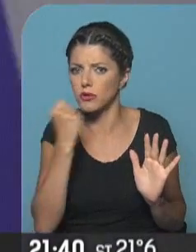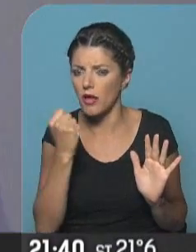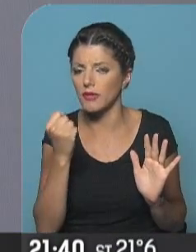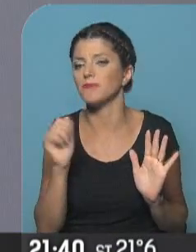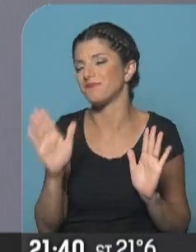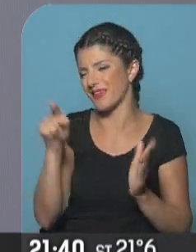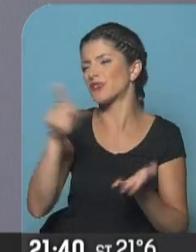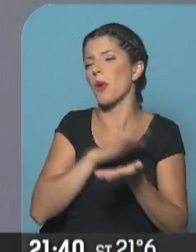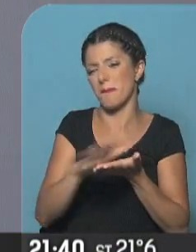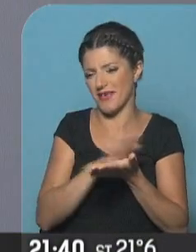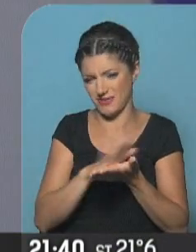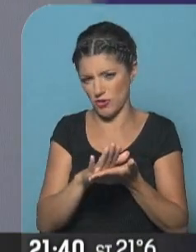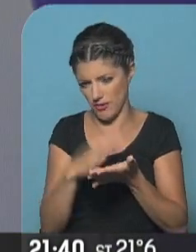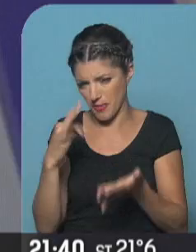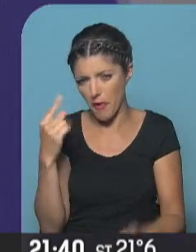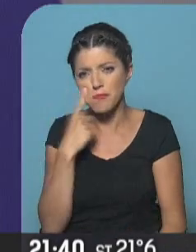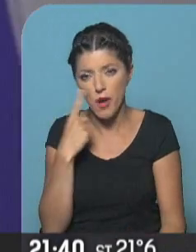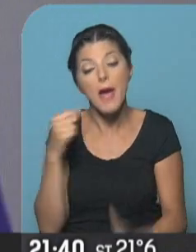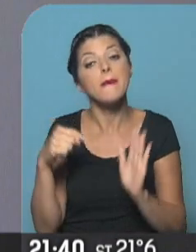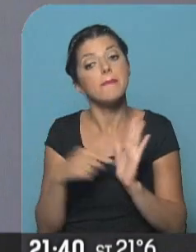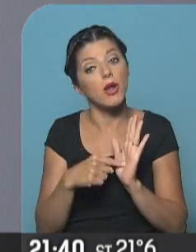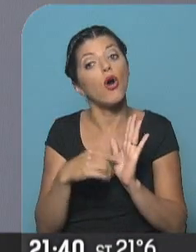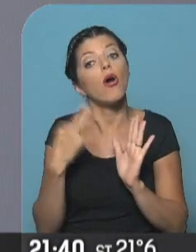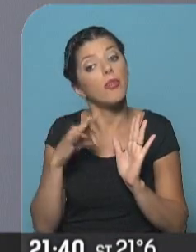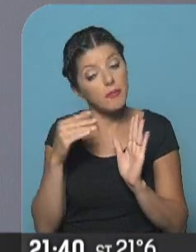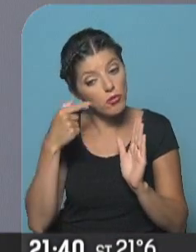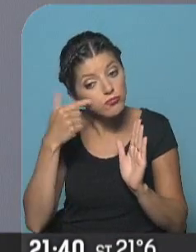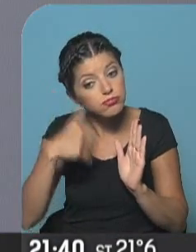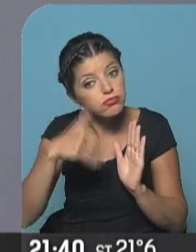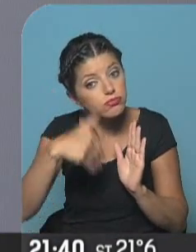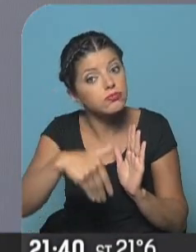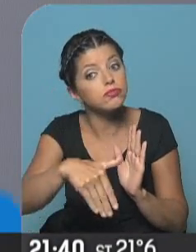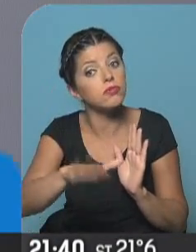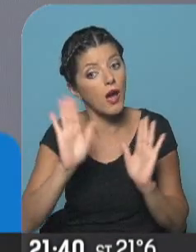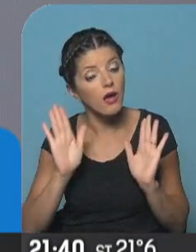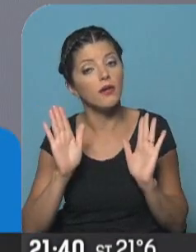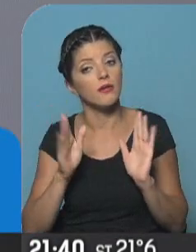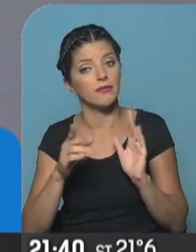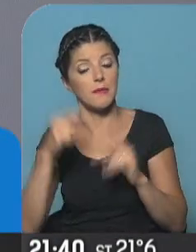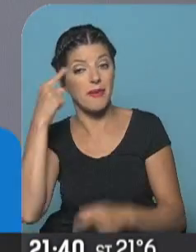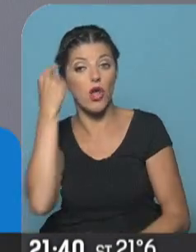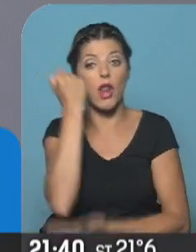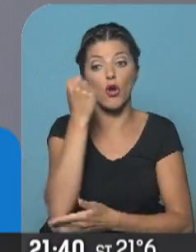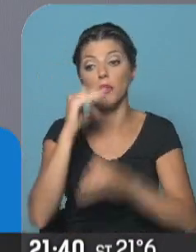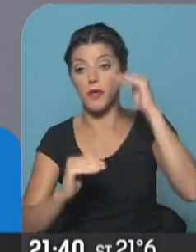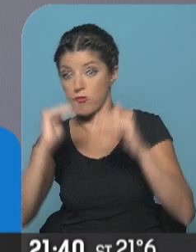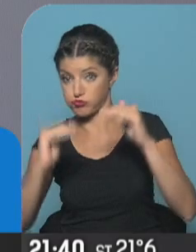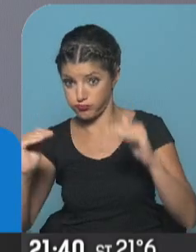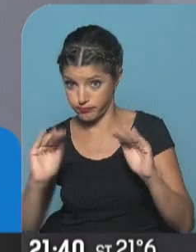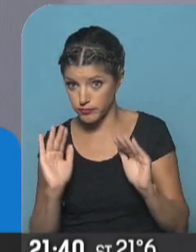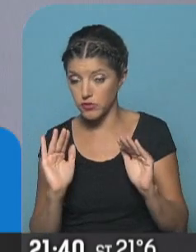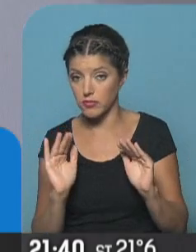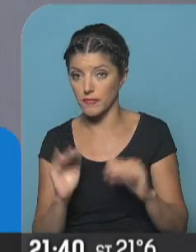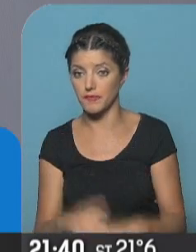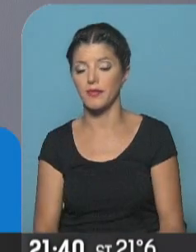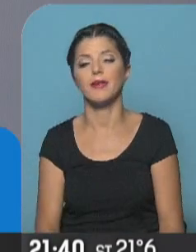es lo básico, es lo esencial, pero bueno, hay que ver cómo se comporta también las variables económicas en función de esto, y